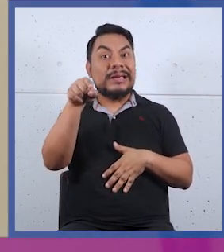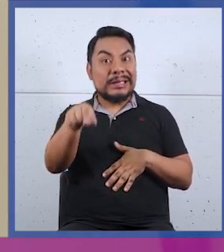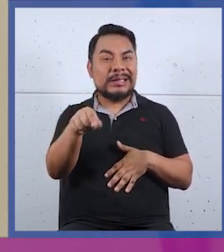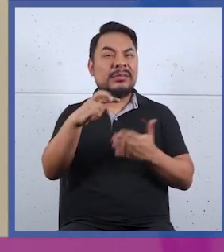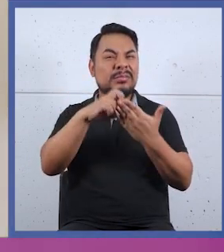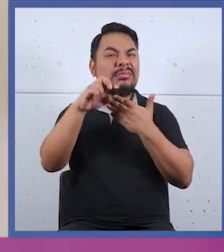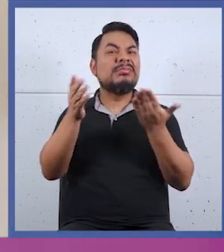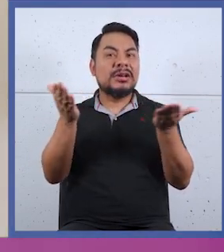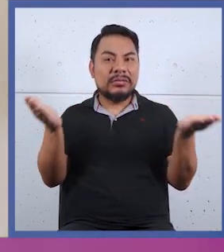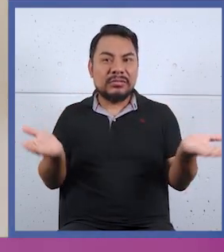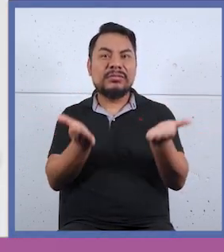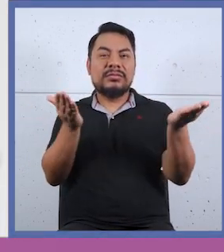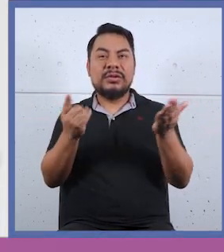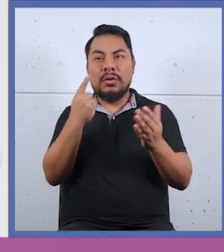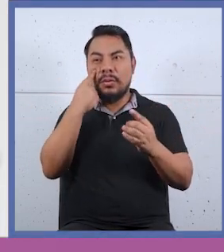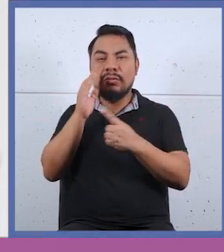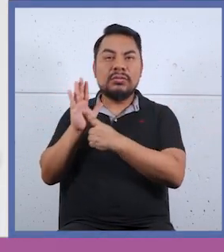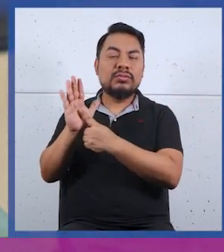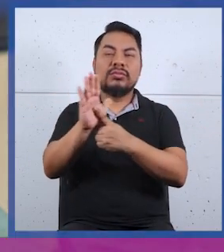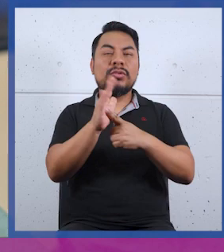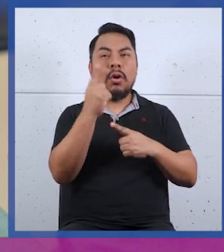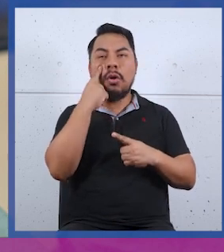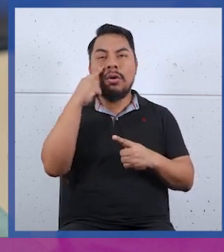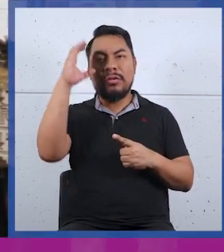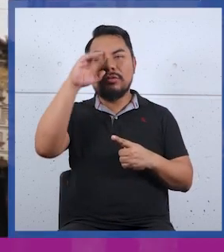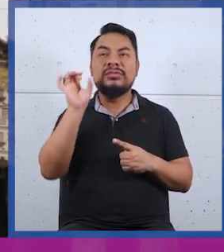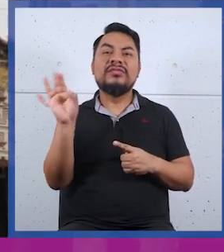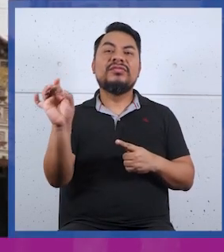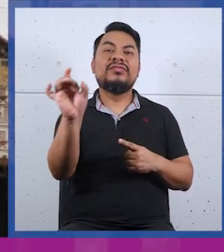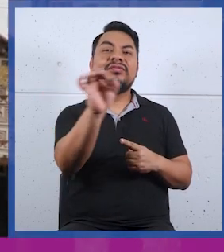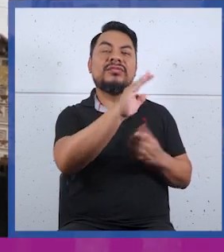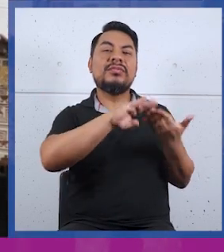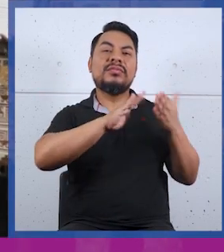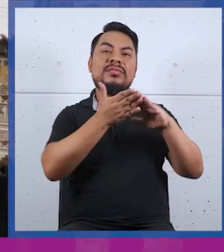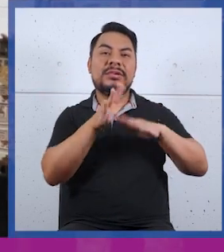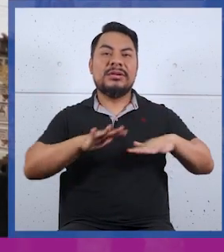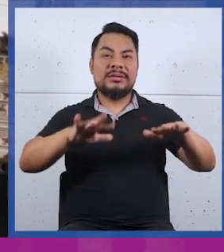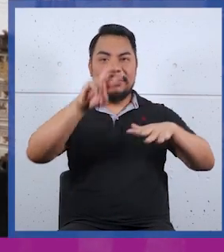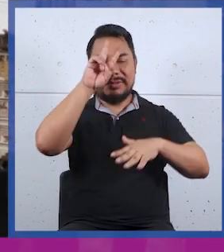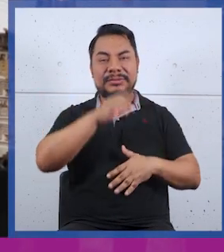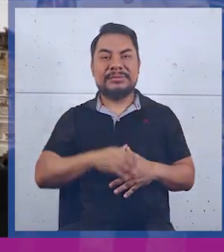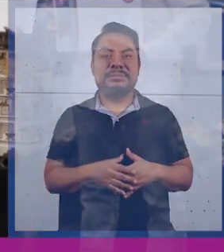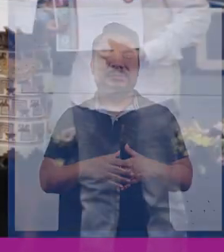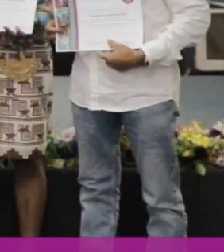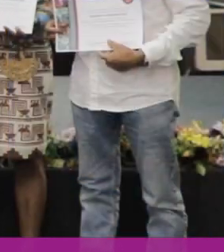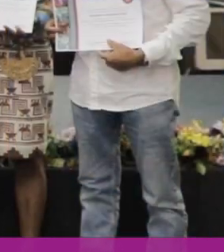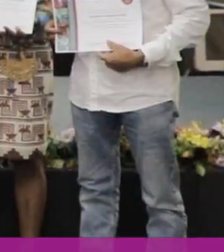difundir los conocimientos y saberes de los distintos pueblos del Perú.